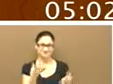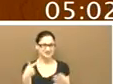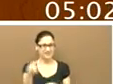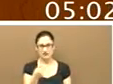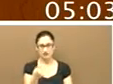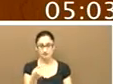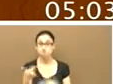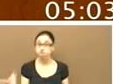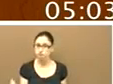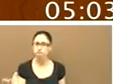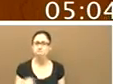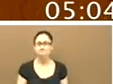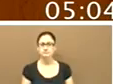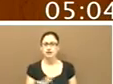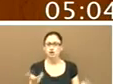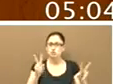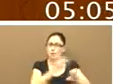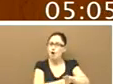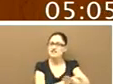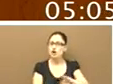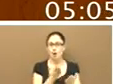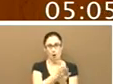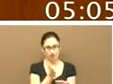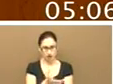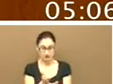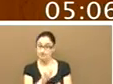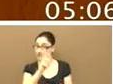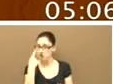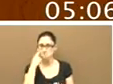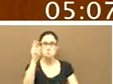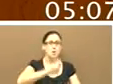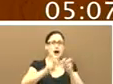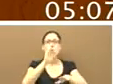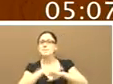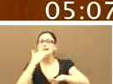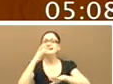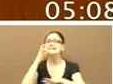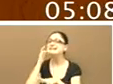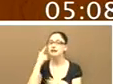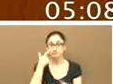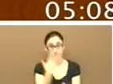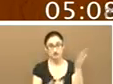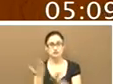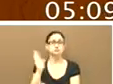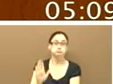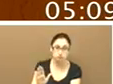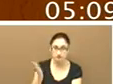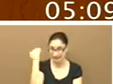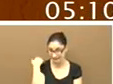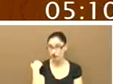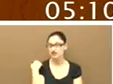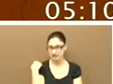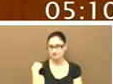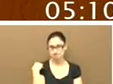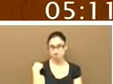panorama el nuevo gobierno tenía varias opciones primero buscar culpables y evidenciar los errores anteriores apostar